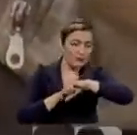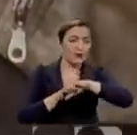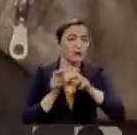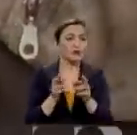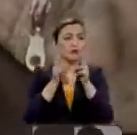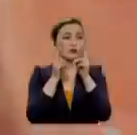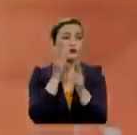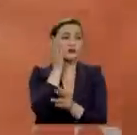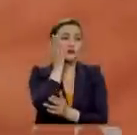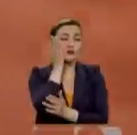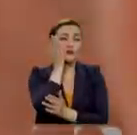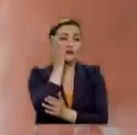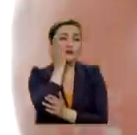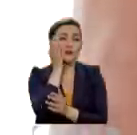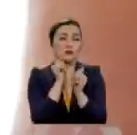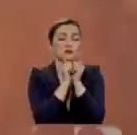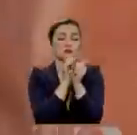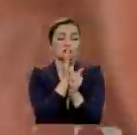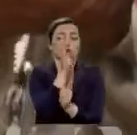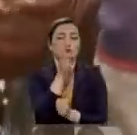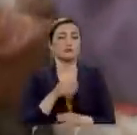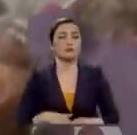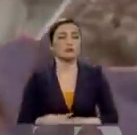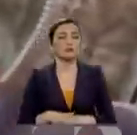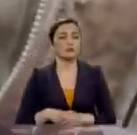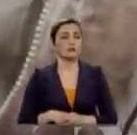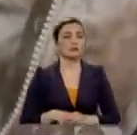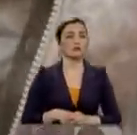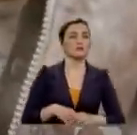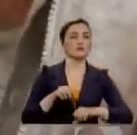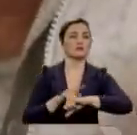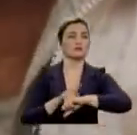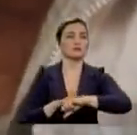un regalo de su madre y que lo acompaña siempre. ¿Qué hora? ¿Qué hora es?